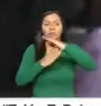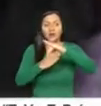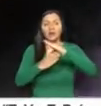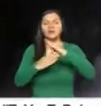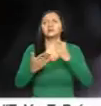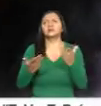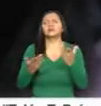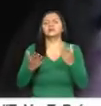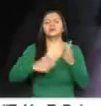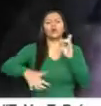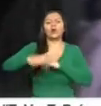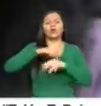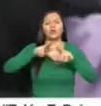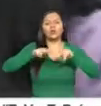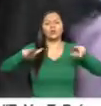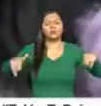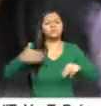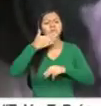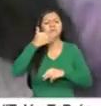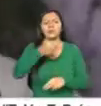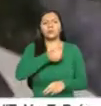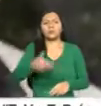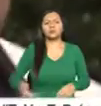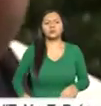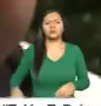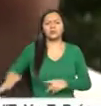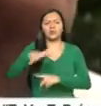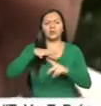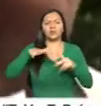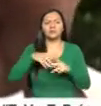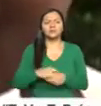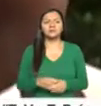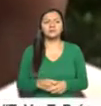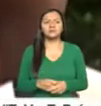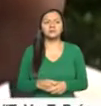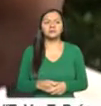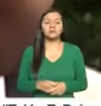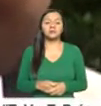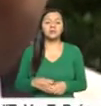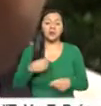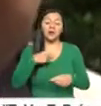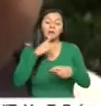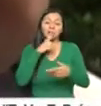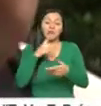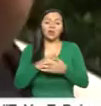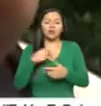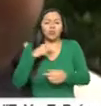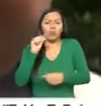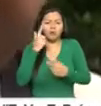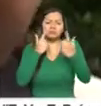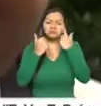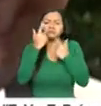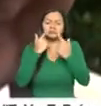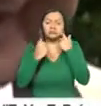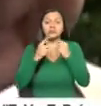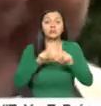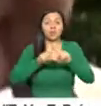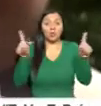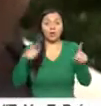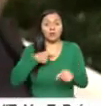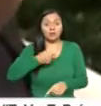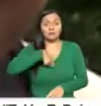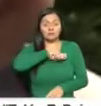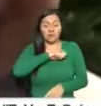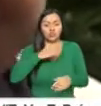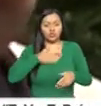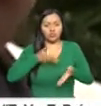ecológico, en todos los sentidos es el mejor presidente que tenemos. ¡Que viva! A mí casi se me han saltado las lágrimas porque he visto, a diferencia de lo que ocurre en España,